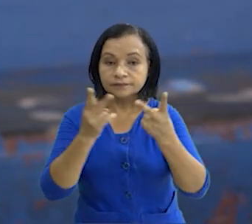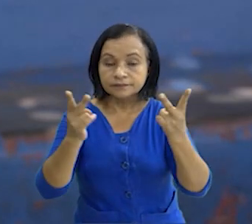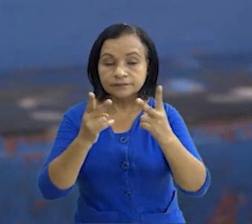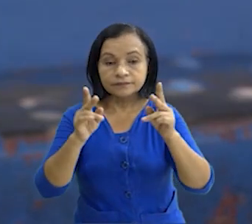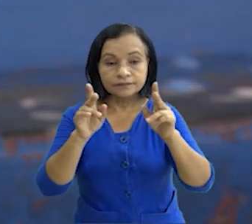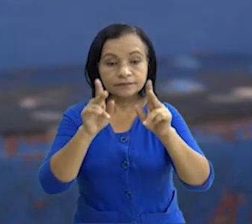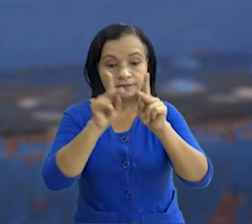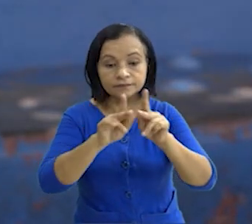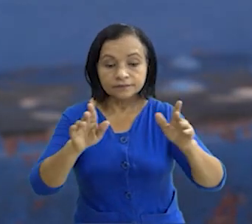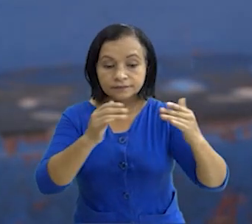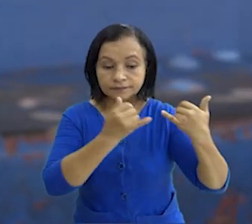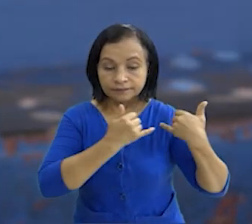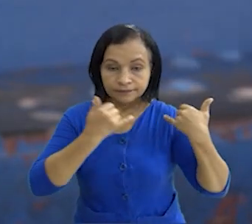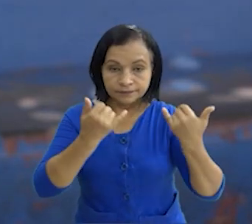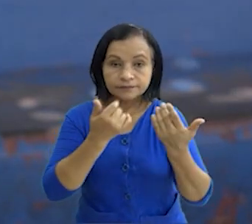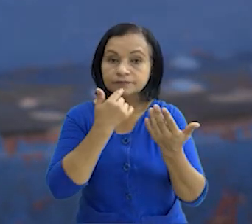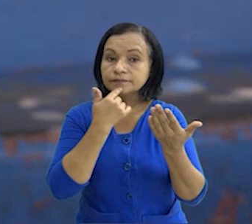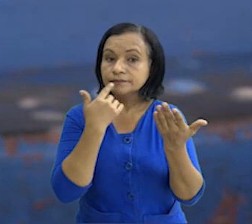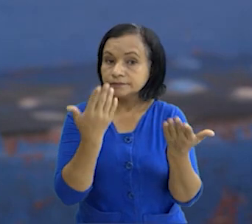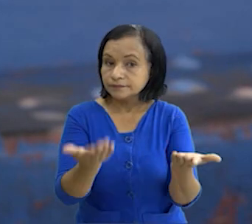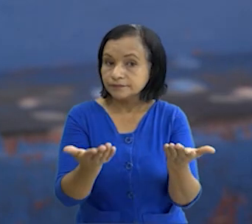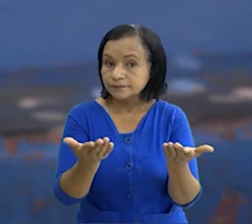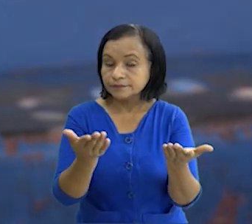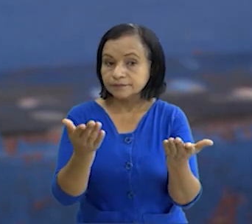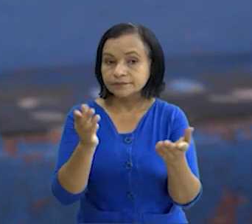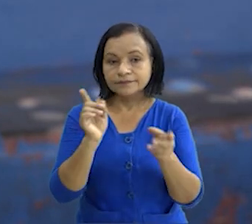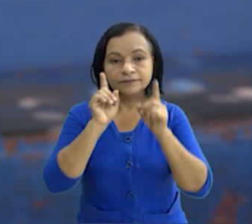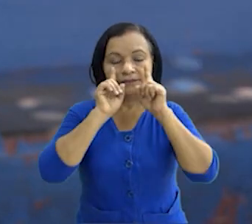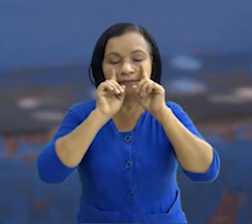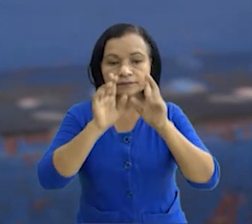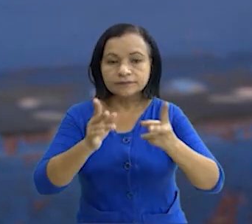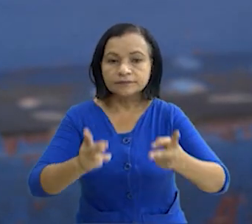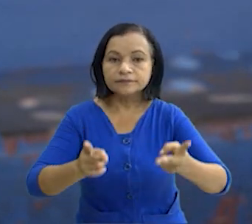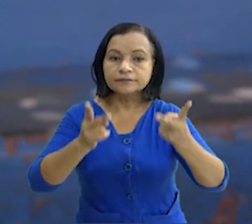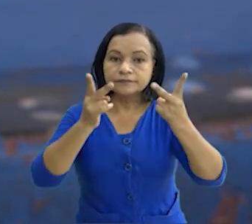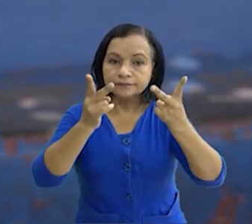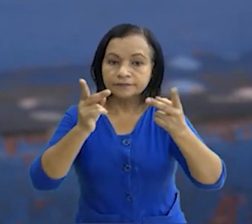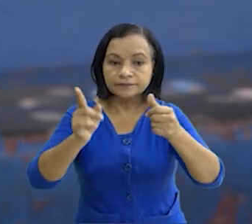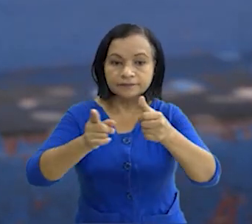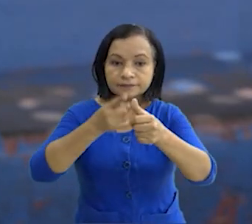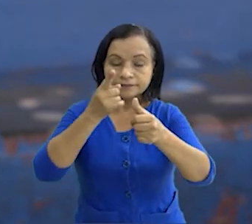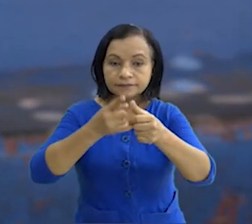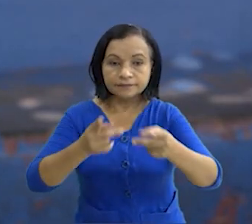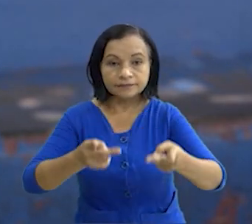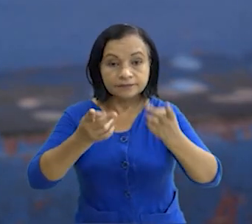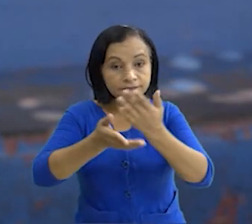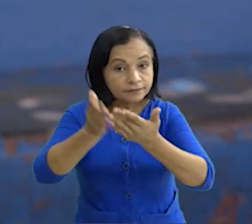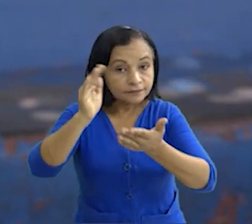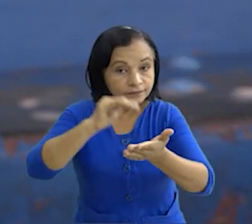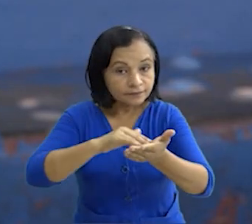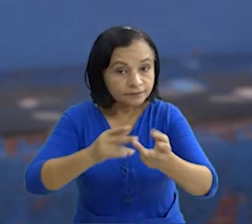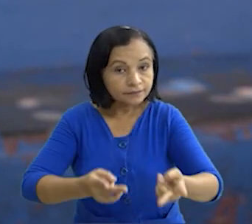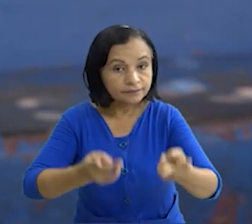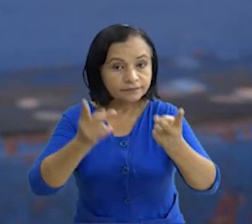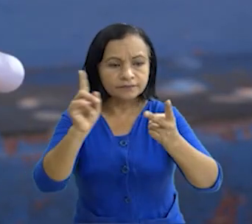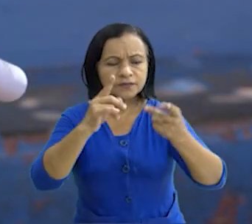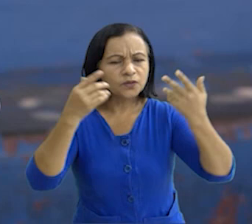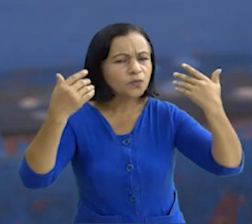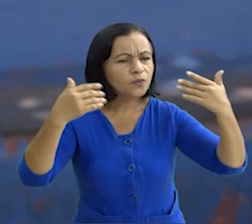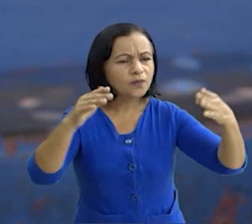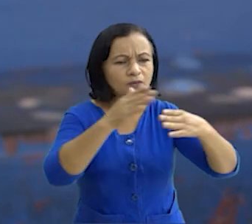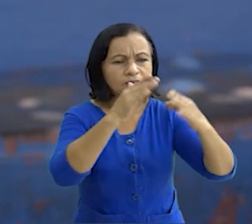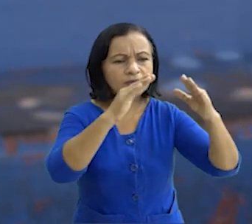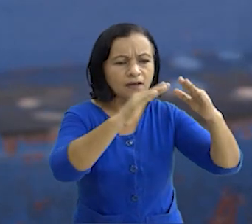planes institucionales, porque lo que tenemos que proteger es la vida. La vida no se recupera. Se recuperan